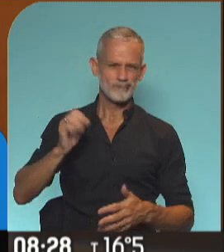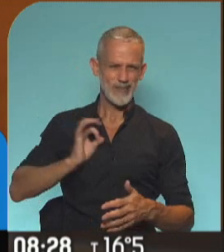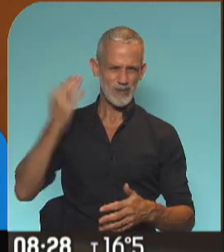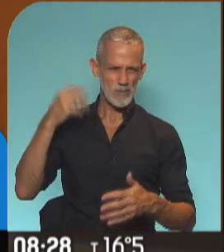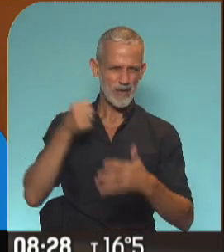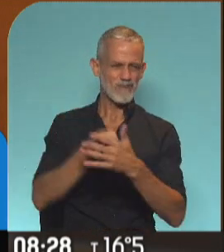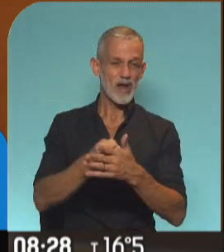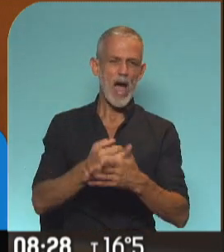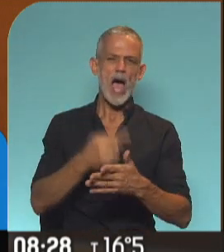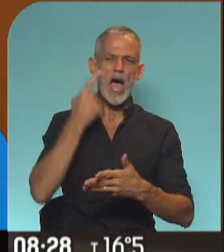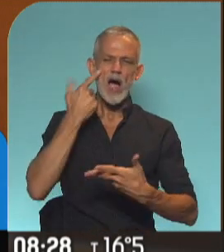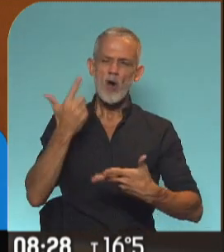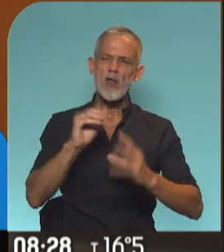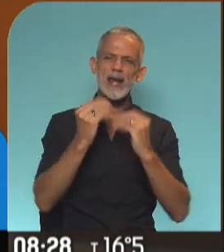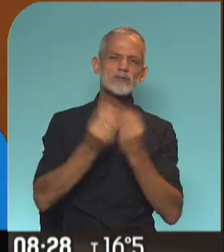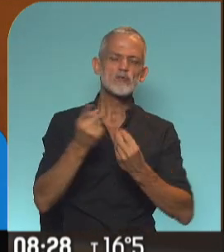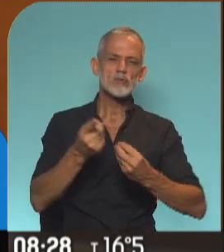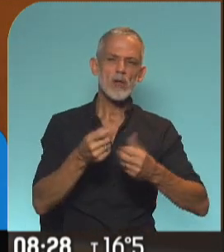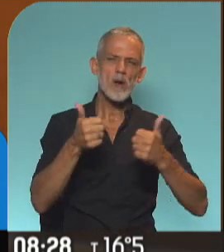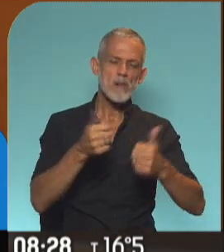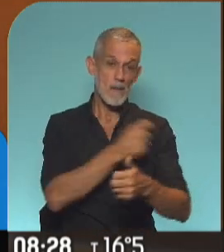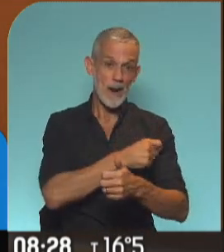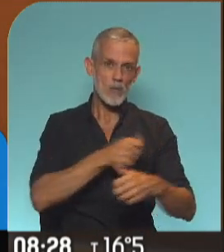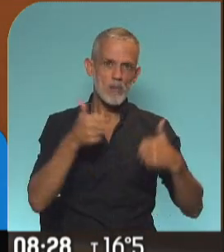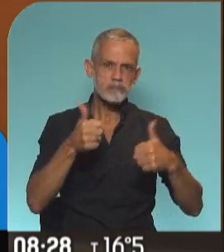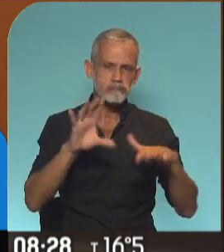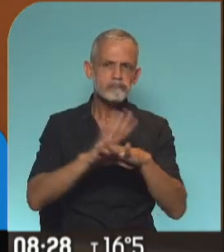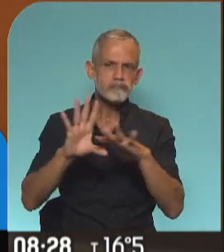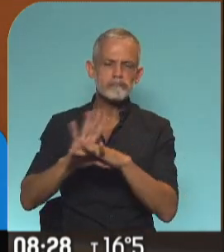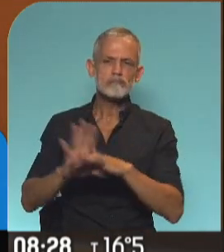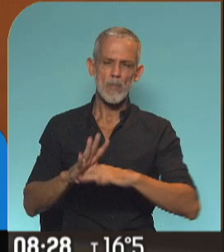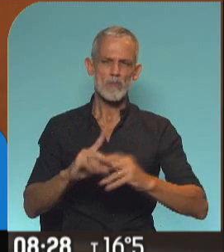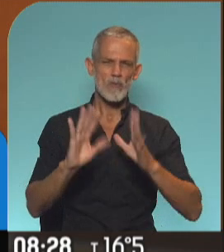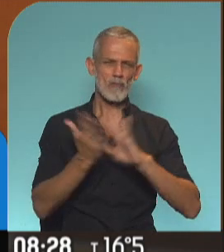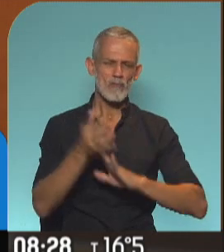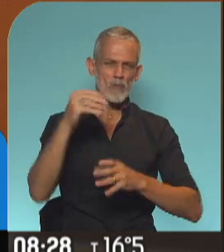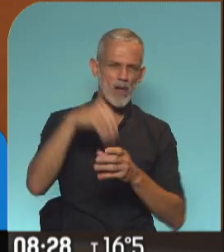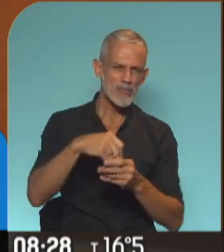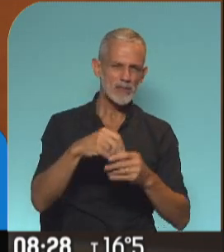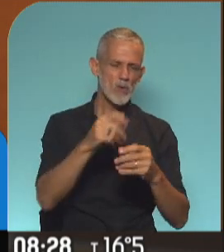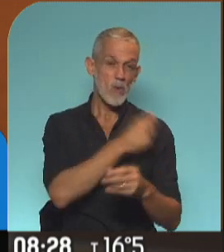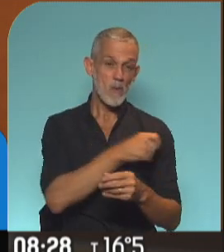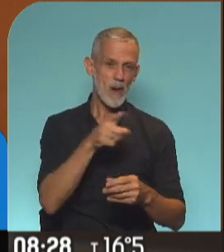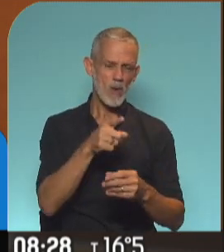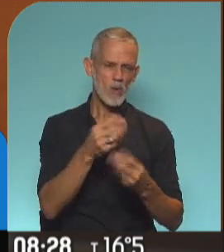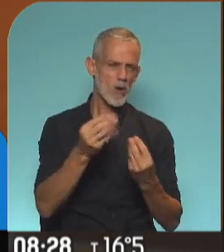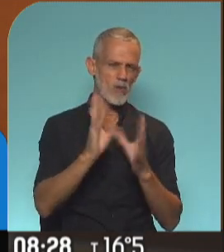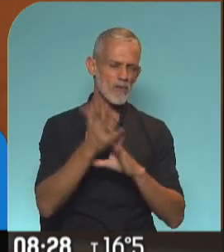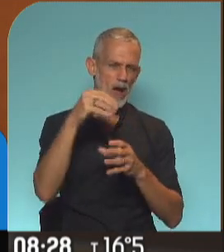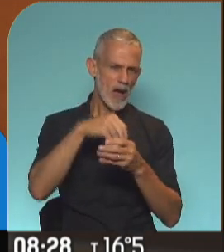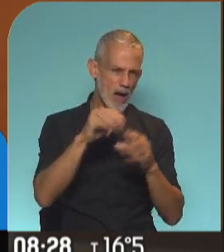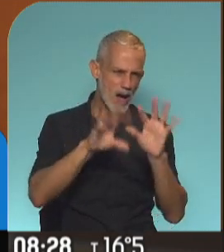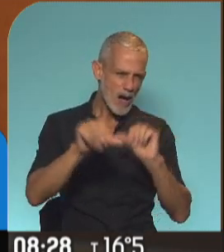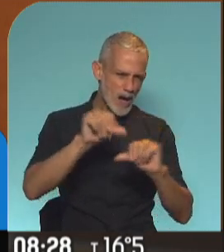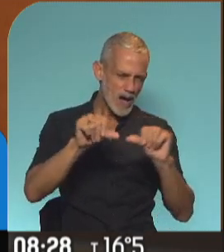medida que se iban conociendo los resultados de las vacunas que funcionan es que los mecanismos que se muestran en estas vacunas son los